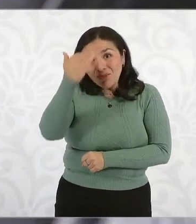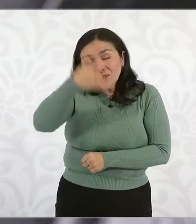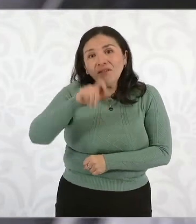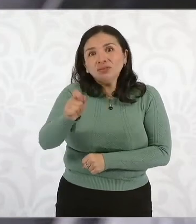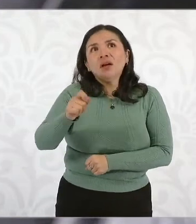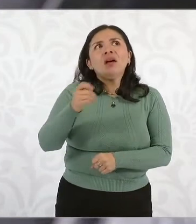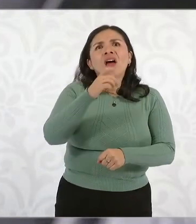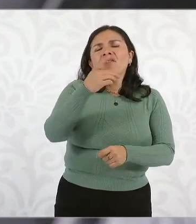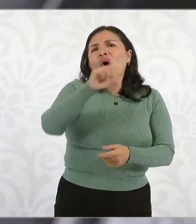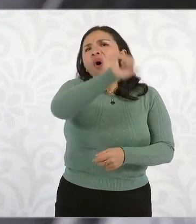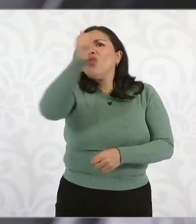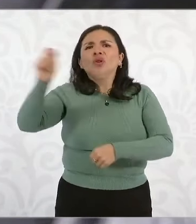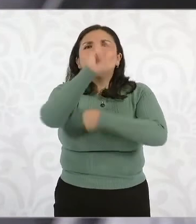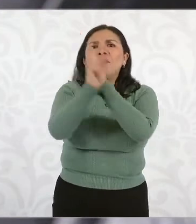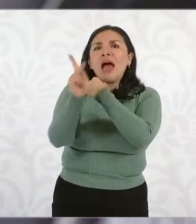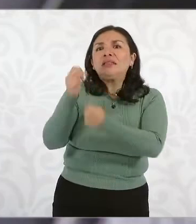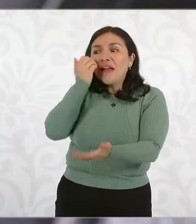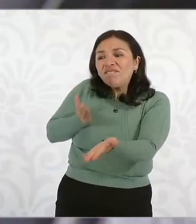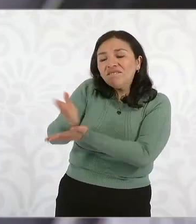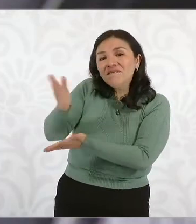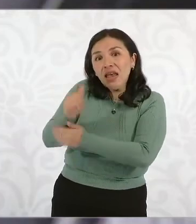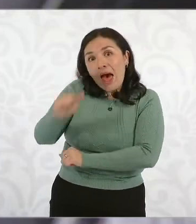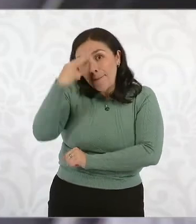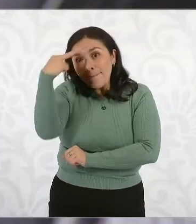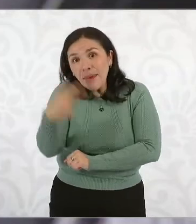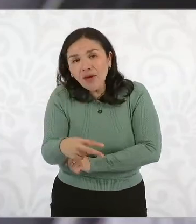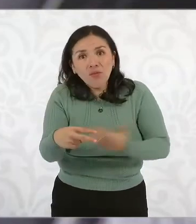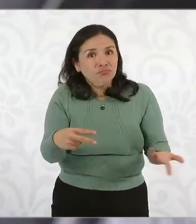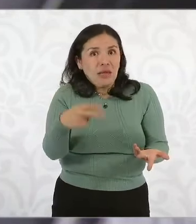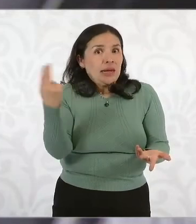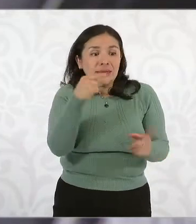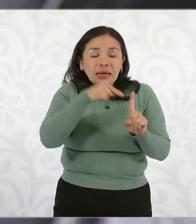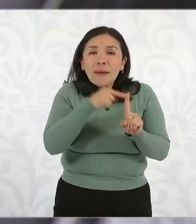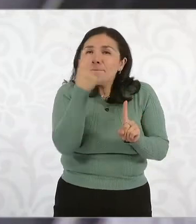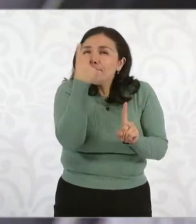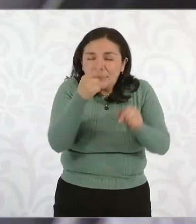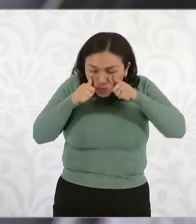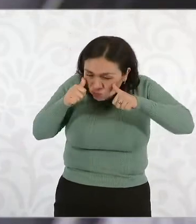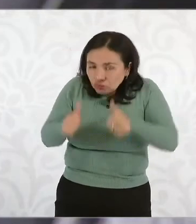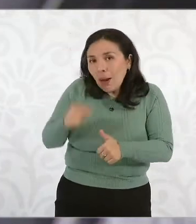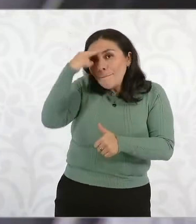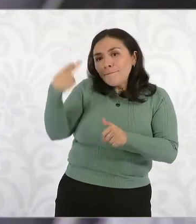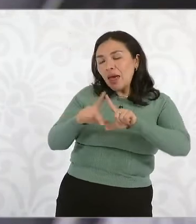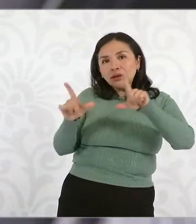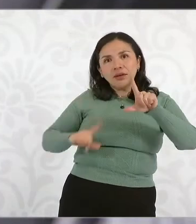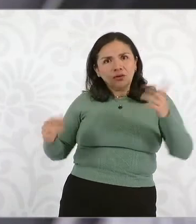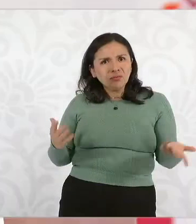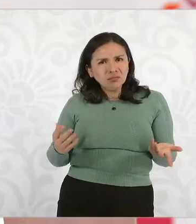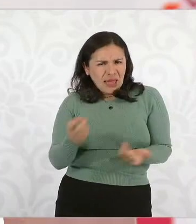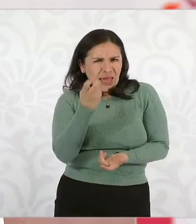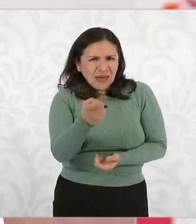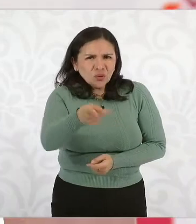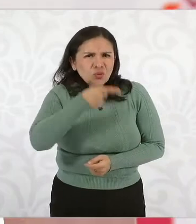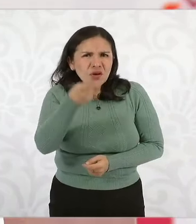los gobernantes sean mexicanas o mexicanos. Eso no quiere decir, porque ha habido